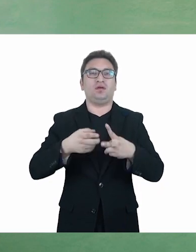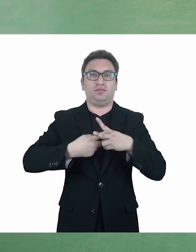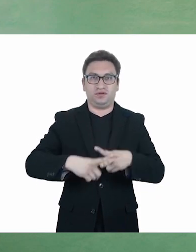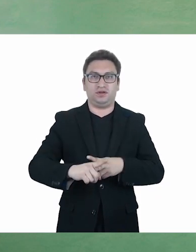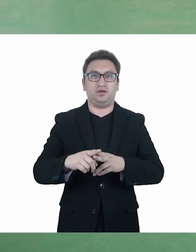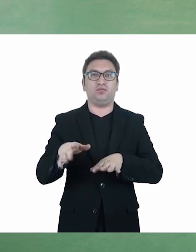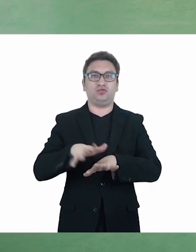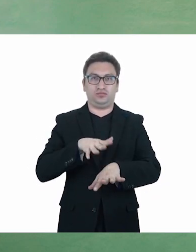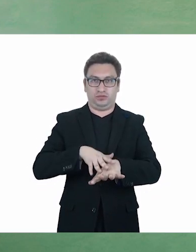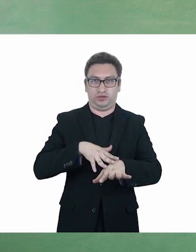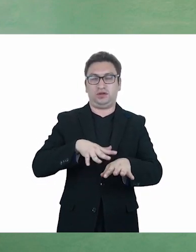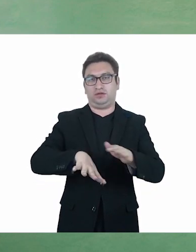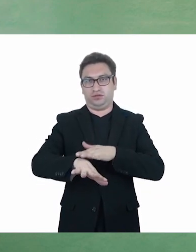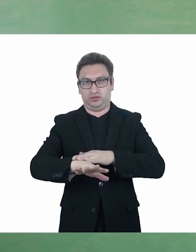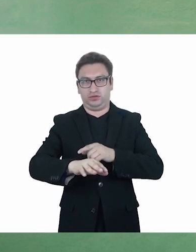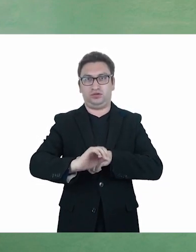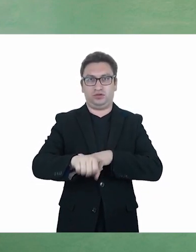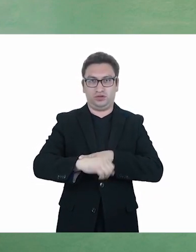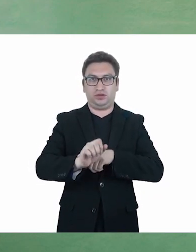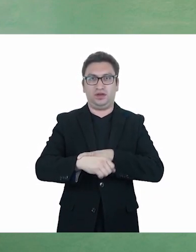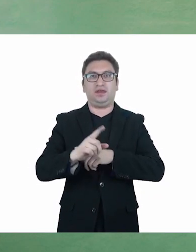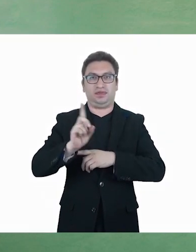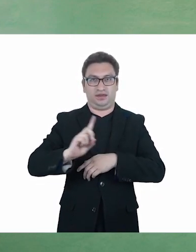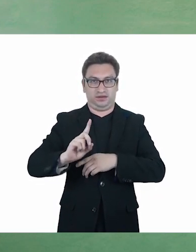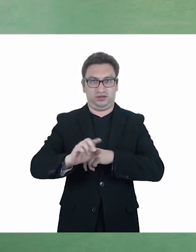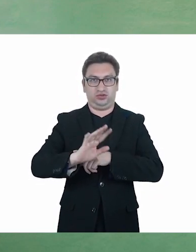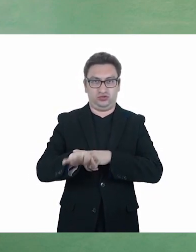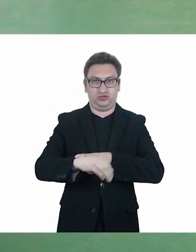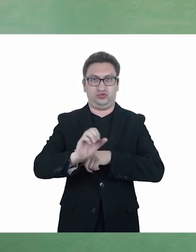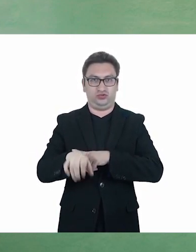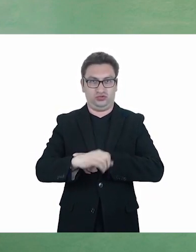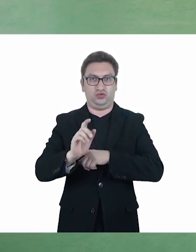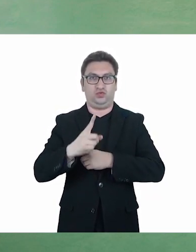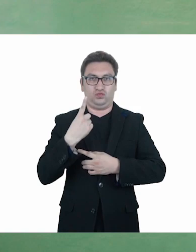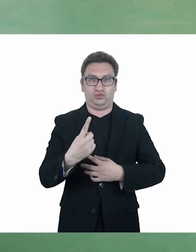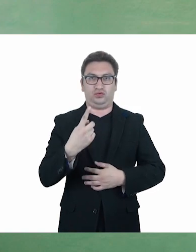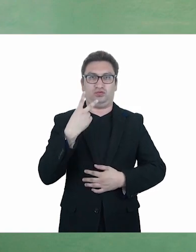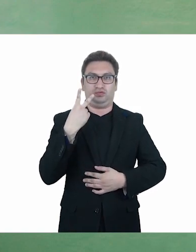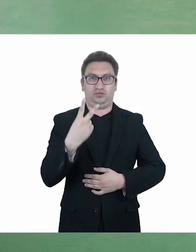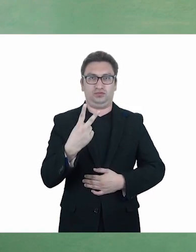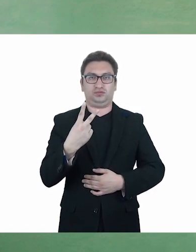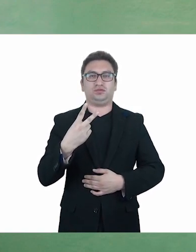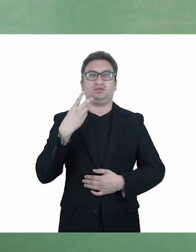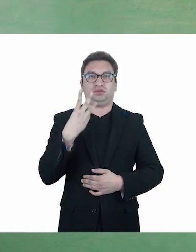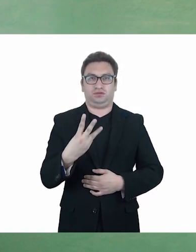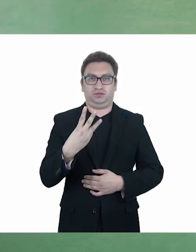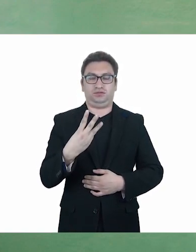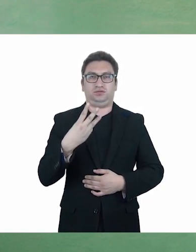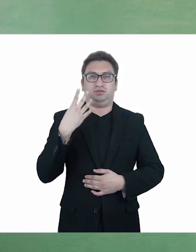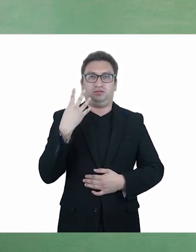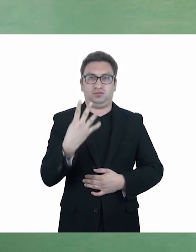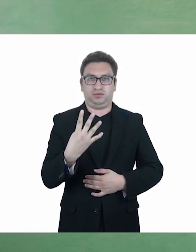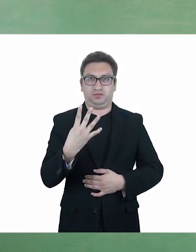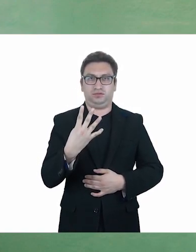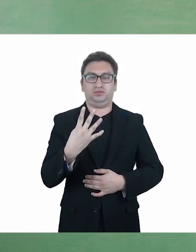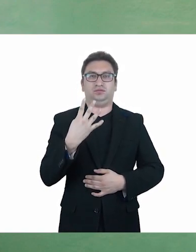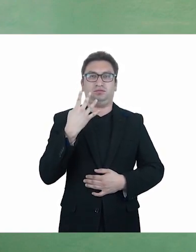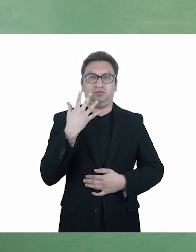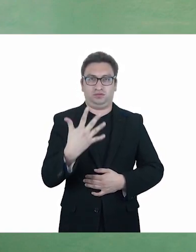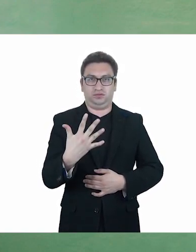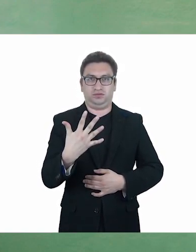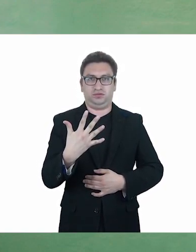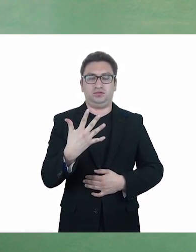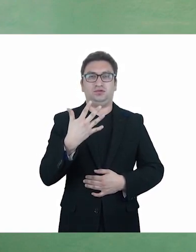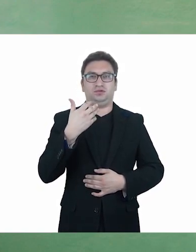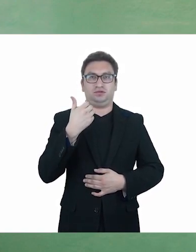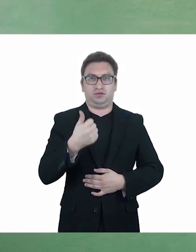tobillos, pie derecho, haciendo círculos hacia afuera, ¿ok? 1, 2, 3,